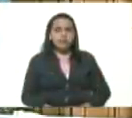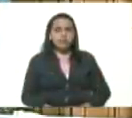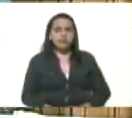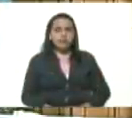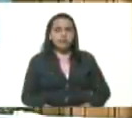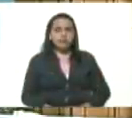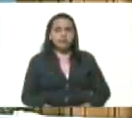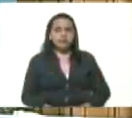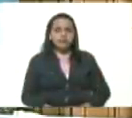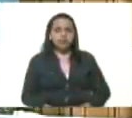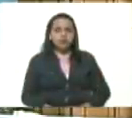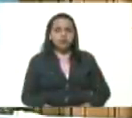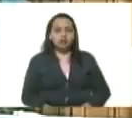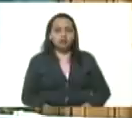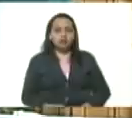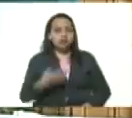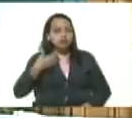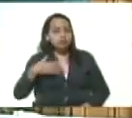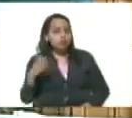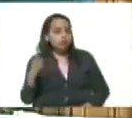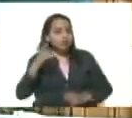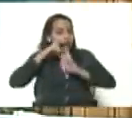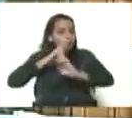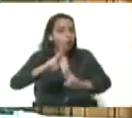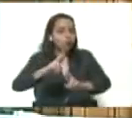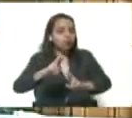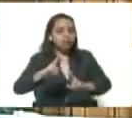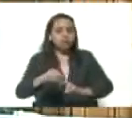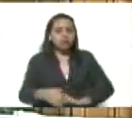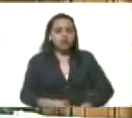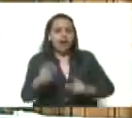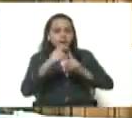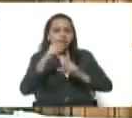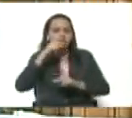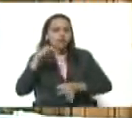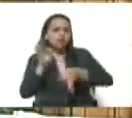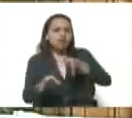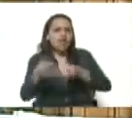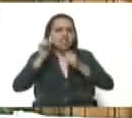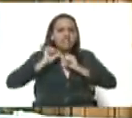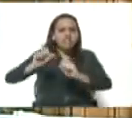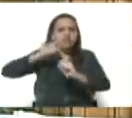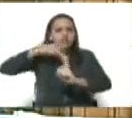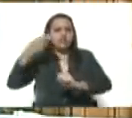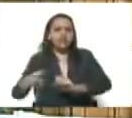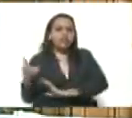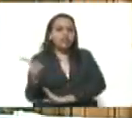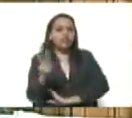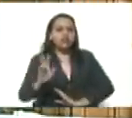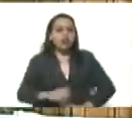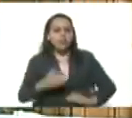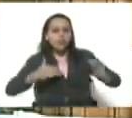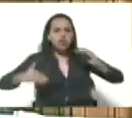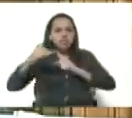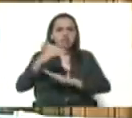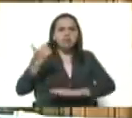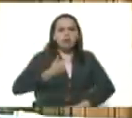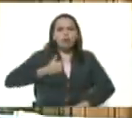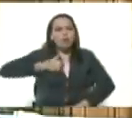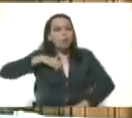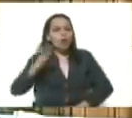Atajo la crítica injusta, respondo la crítica injusta y defiendo la verdad de Venezuela por encima de